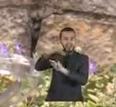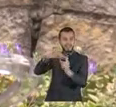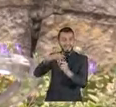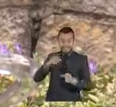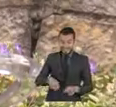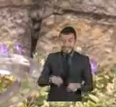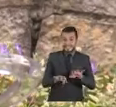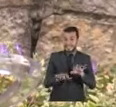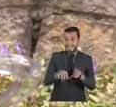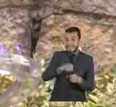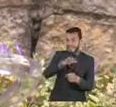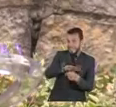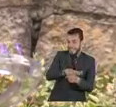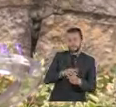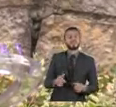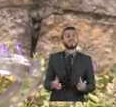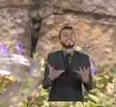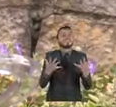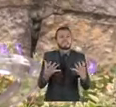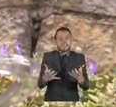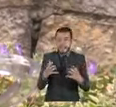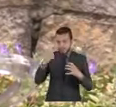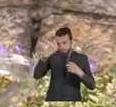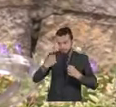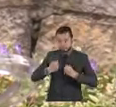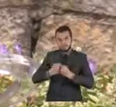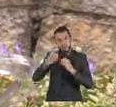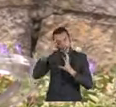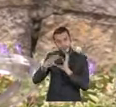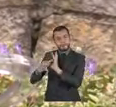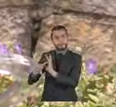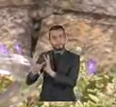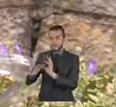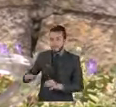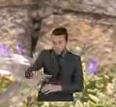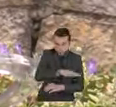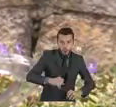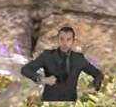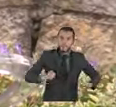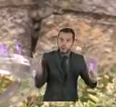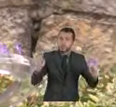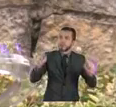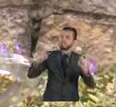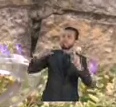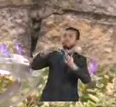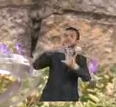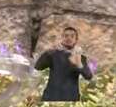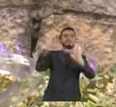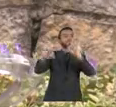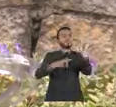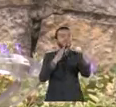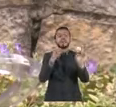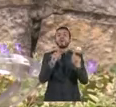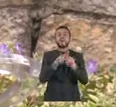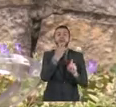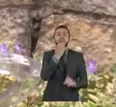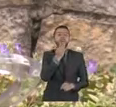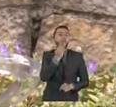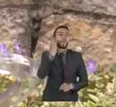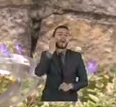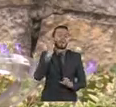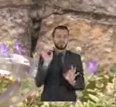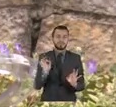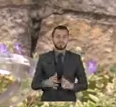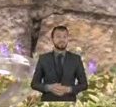Distrital propone la puesta en marcha de una alianza por el hábitat de Bogotá, el mejor hogar, dirigido a establecer un marco de acción